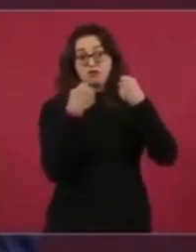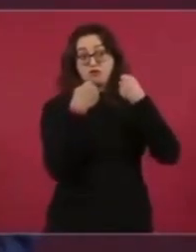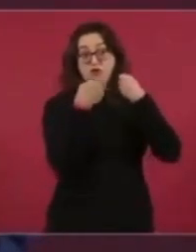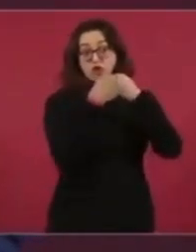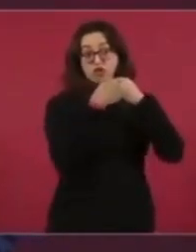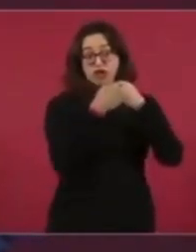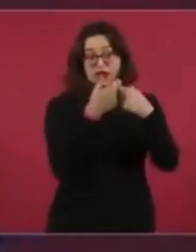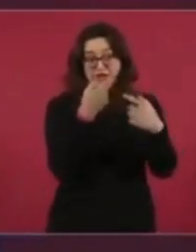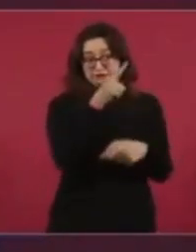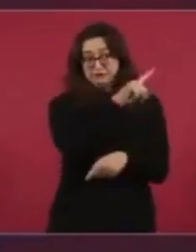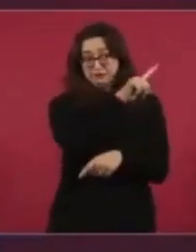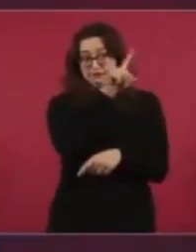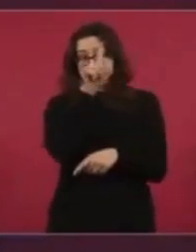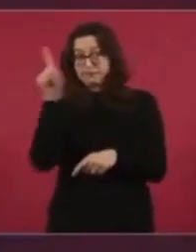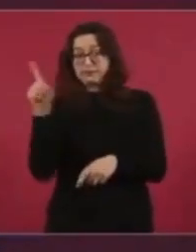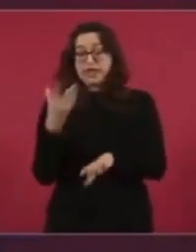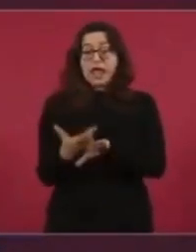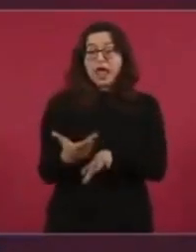pesos